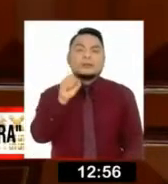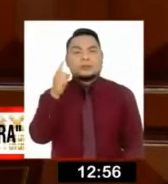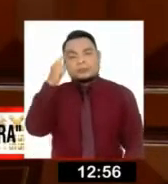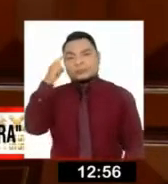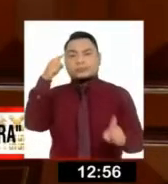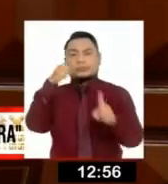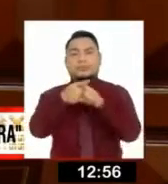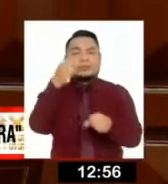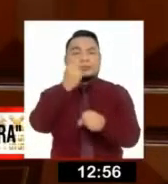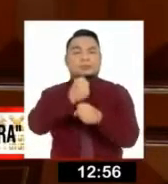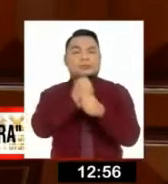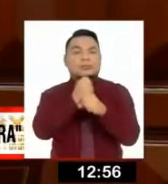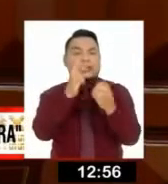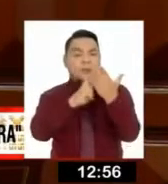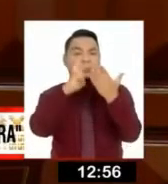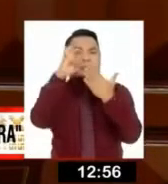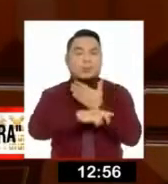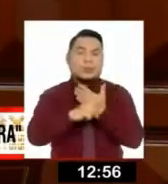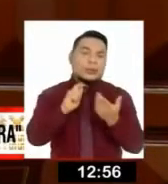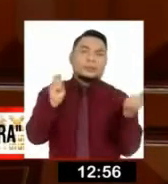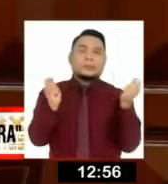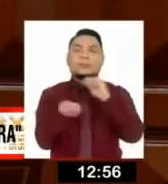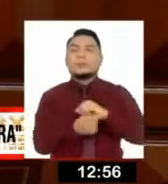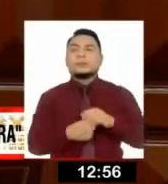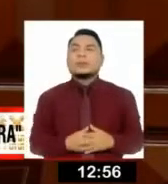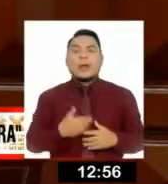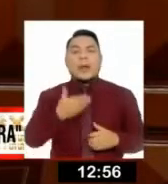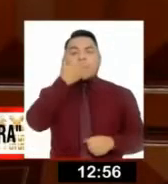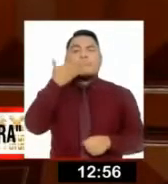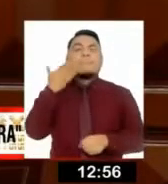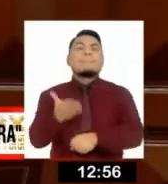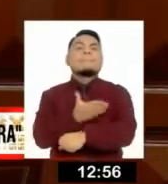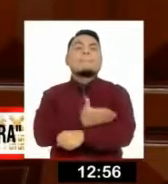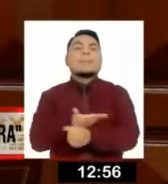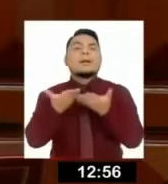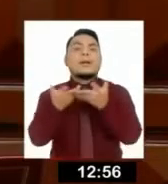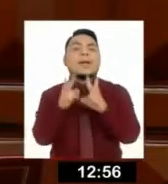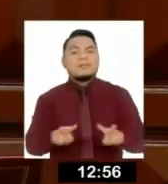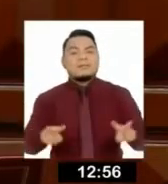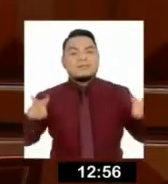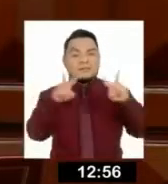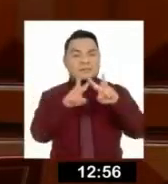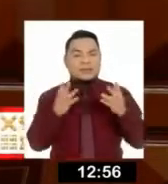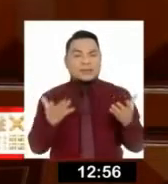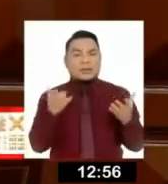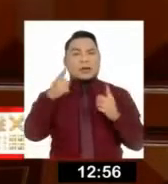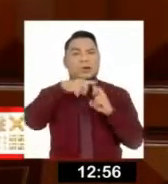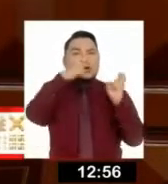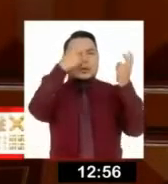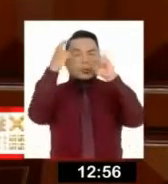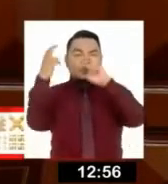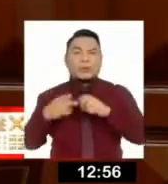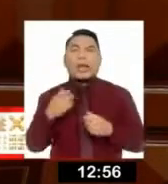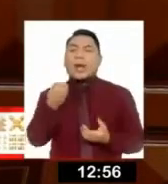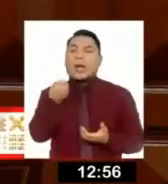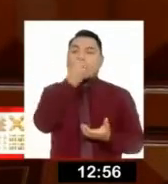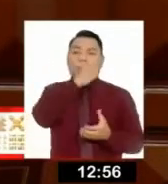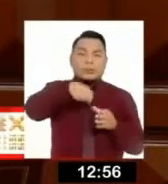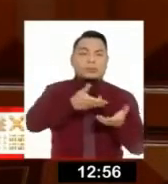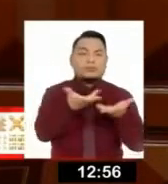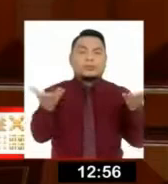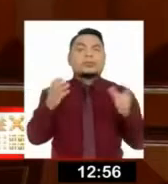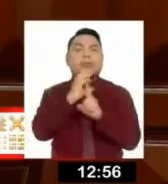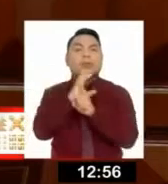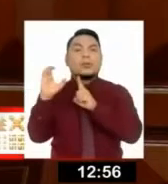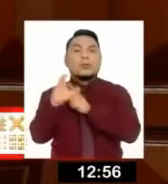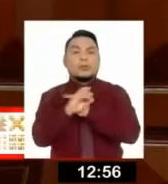de ejecutar proyectos de impacto, mejorar y dar valor al capital turístico, gastronómico y de